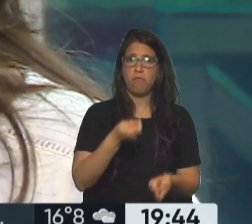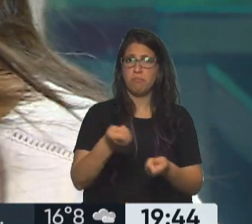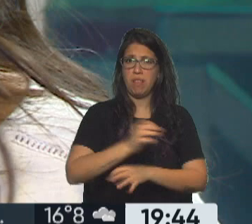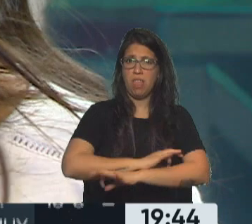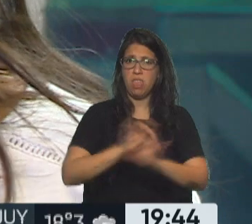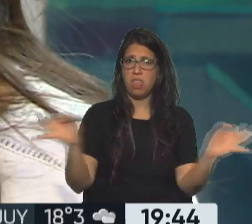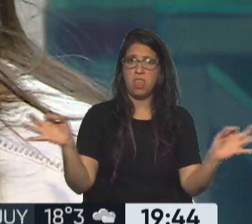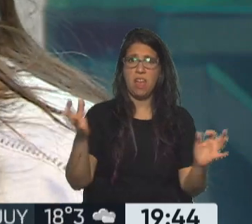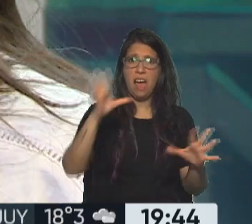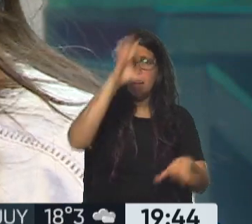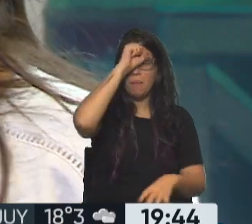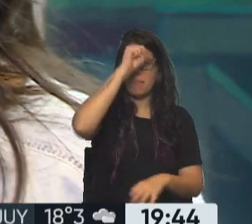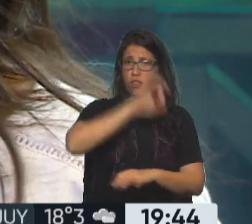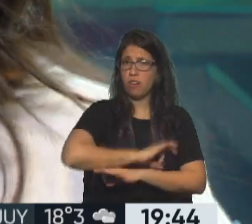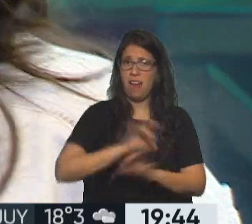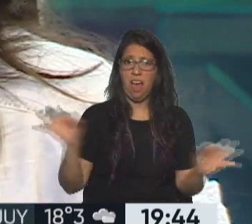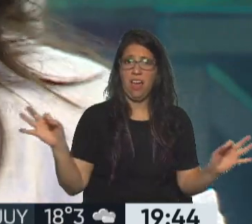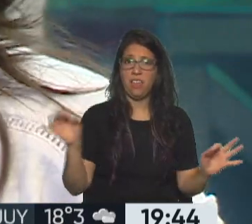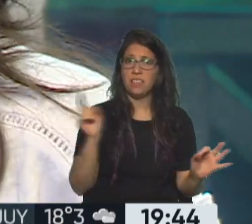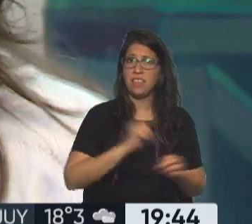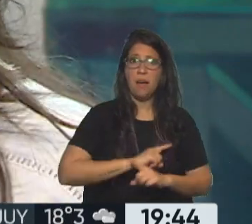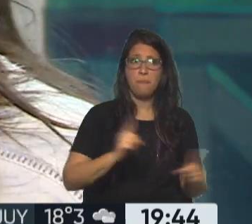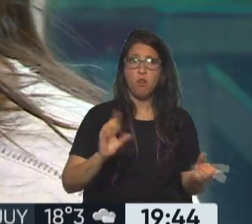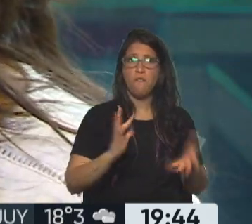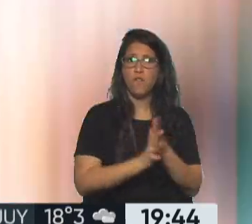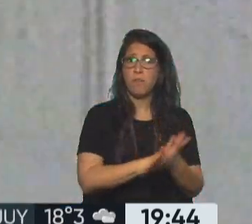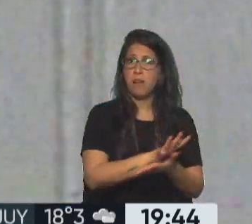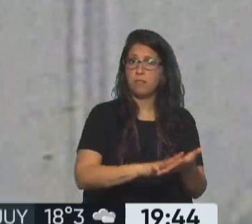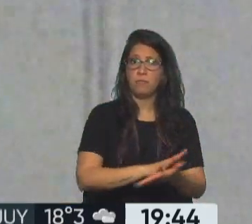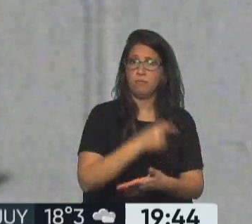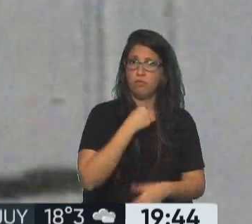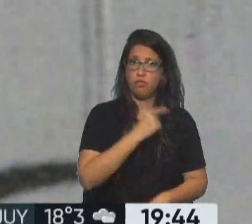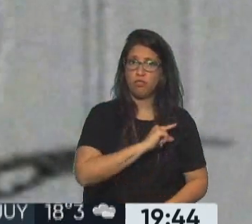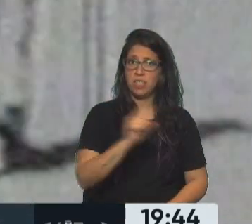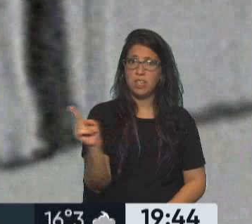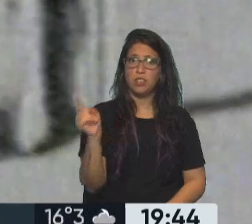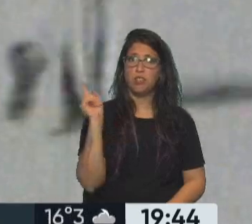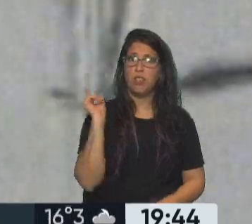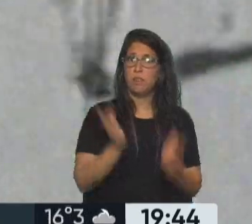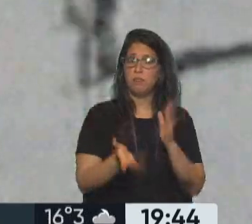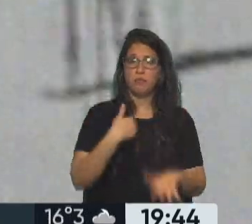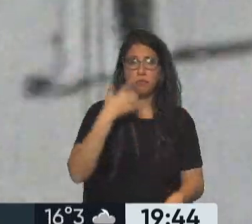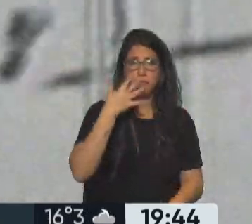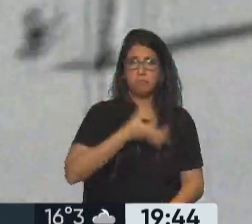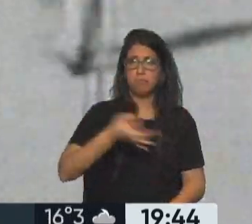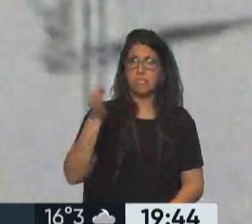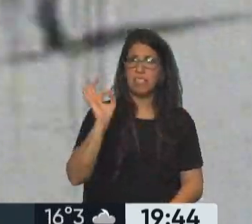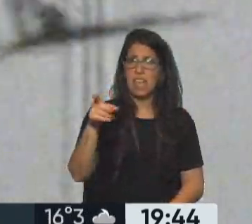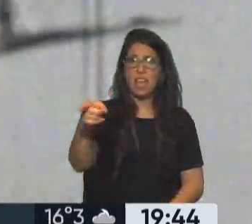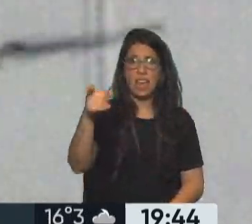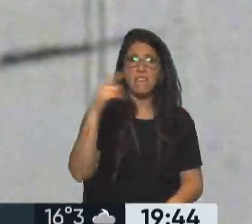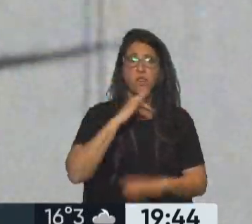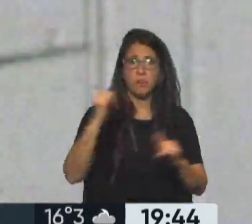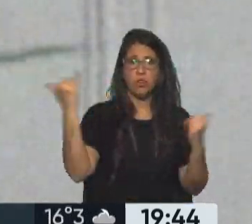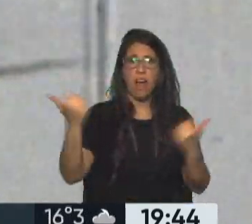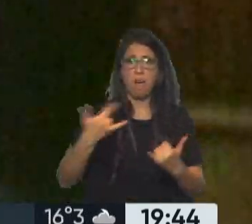tampoco dio muestras de arrepentimiento, ni tampoco buscó resarcir de alguna manera el daño que han generado. Me consta que él tiene información que podría aportar